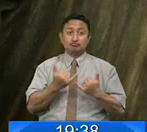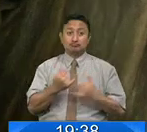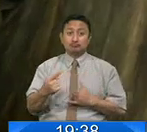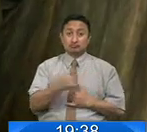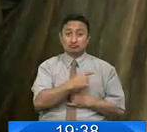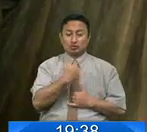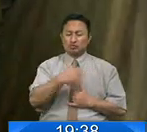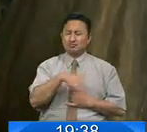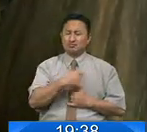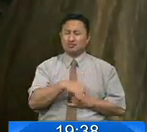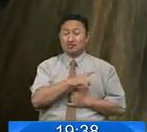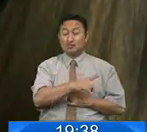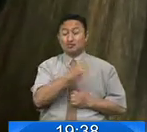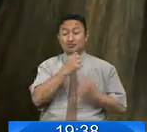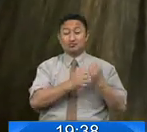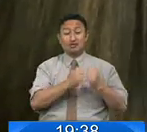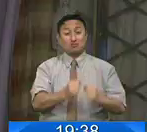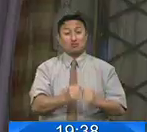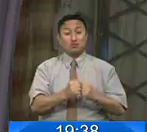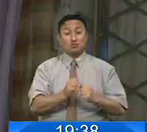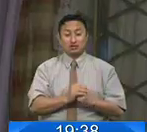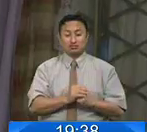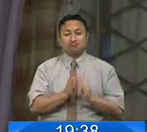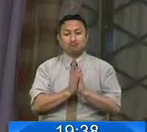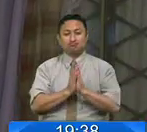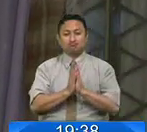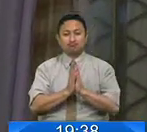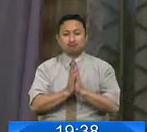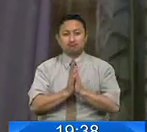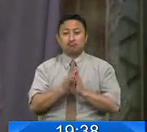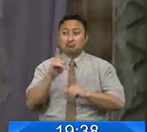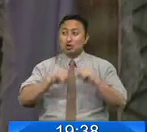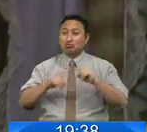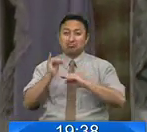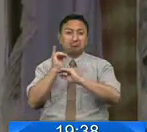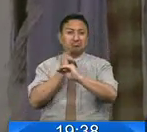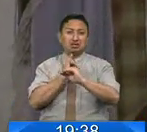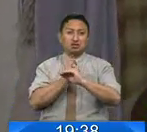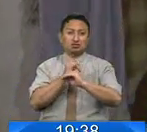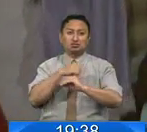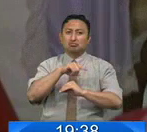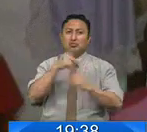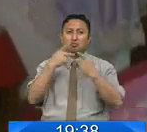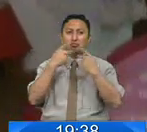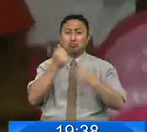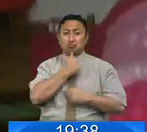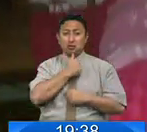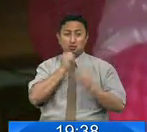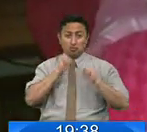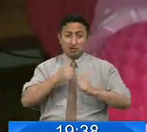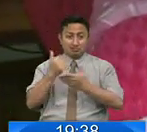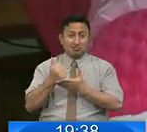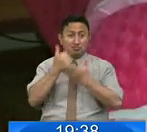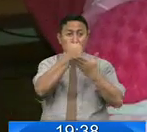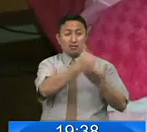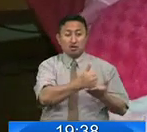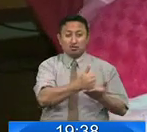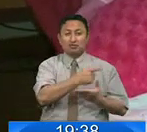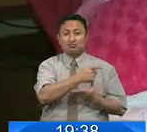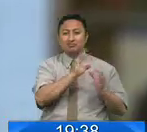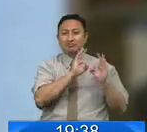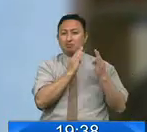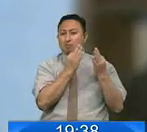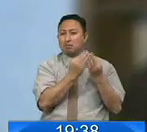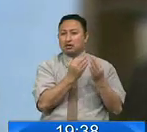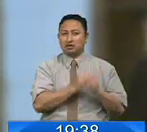situación de esta madre luchadora hacemos un llamado a alguna institución pública o privada que ayude a esta